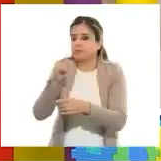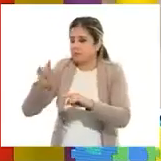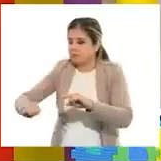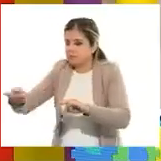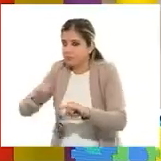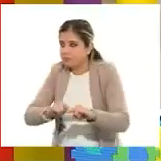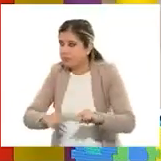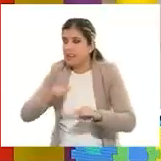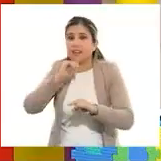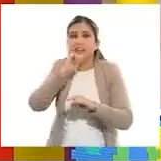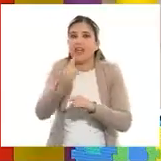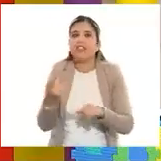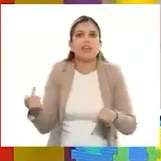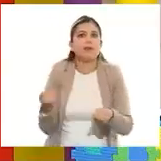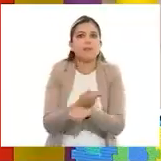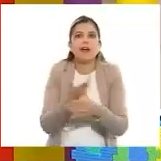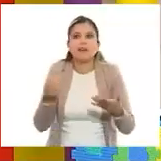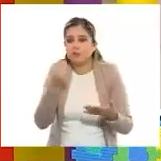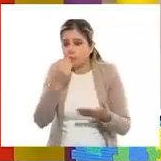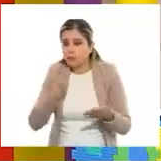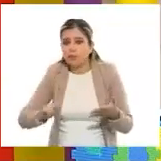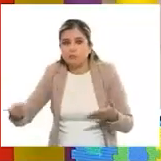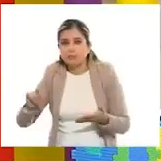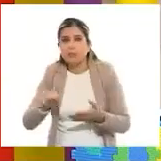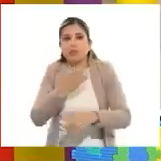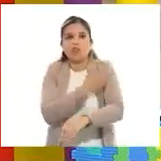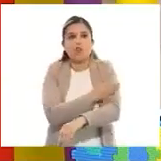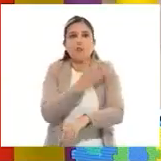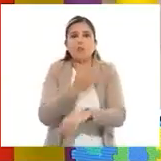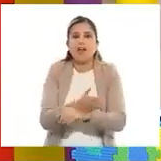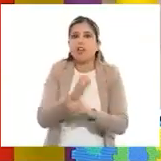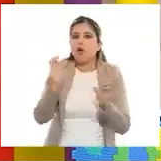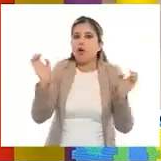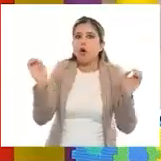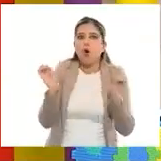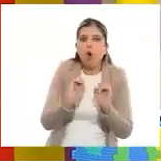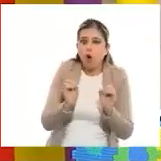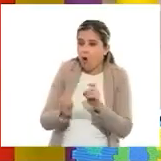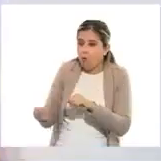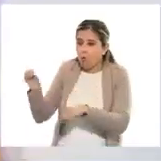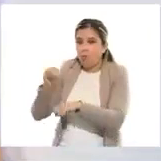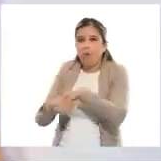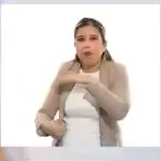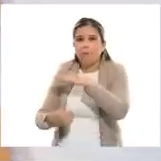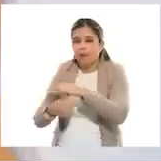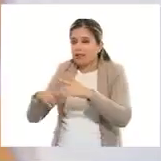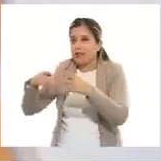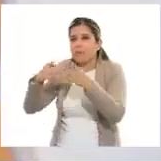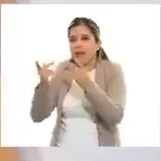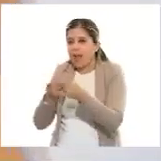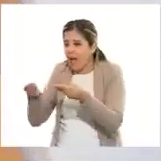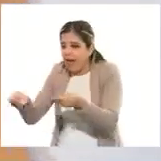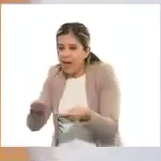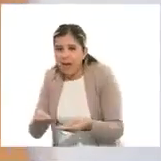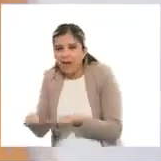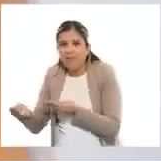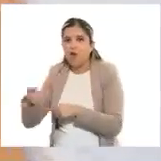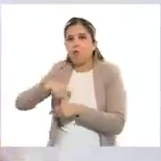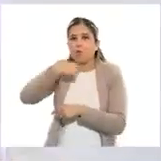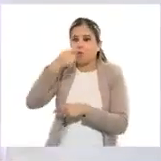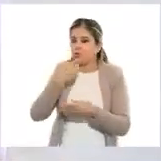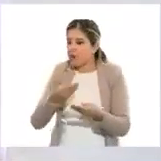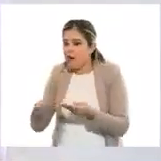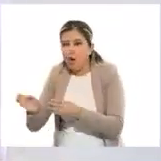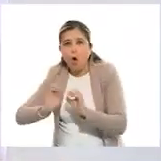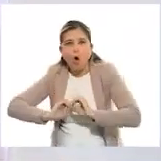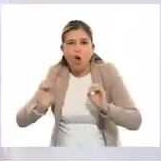Vamos pensando. ¿Qué pasa si mi compañero no está colocando los platos, no puso las cucharas, dijo hoy